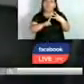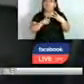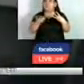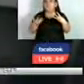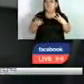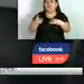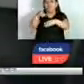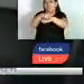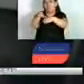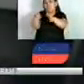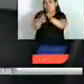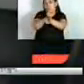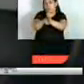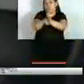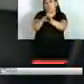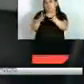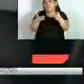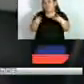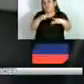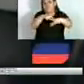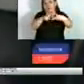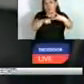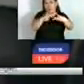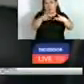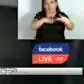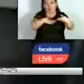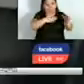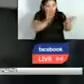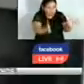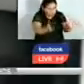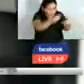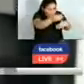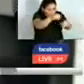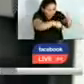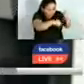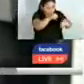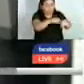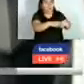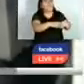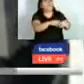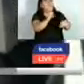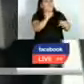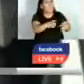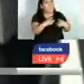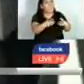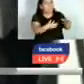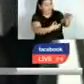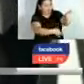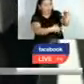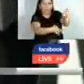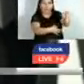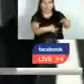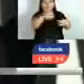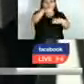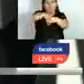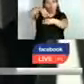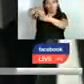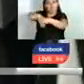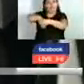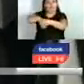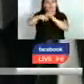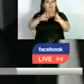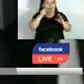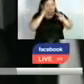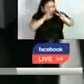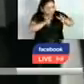y de diputados a la Asamblea Legislativa, las cuales contenían buena cantidad de papeletas, las cuales